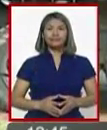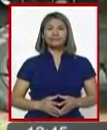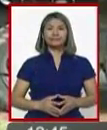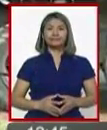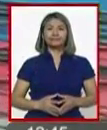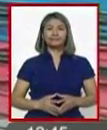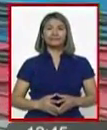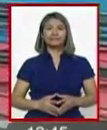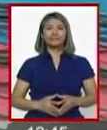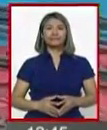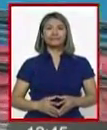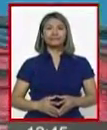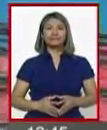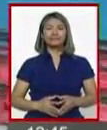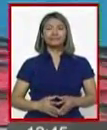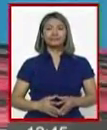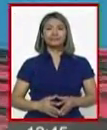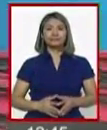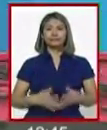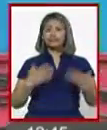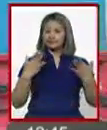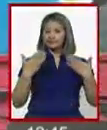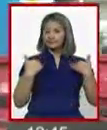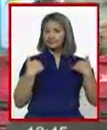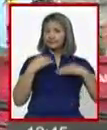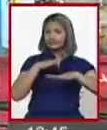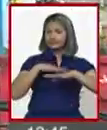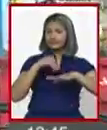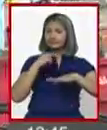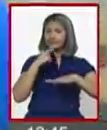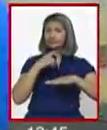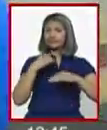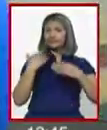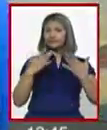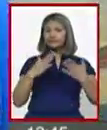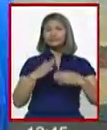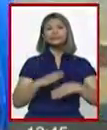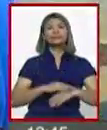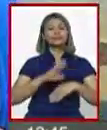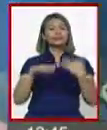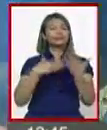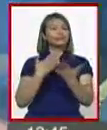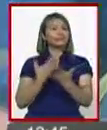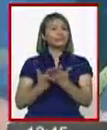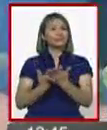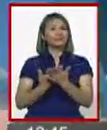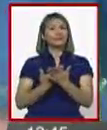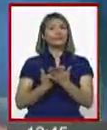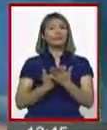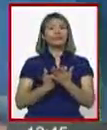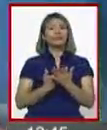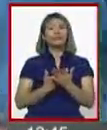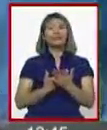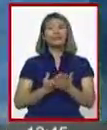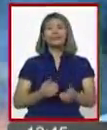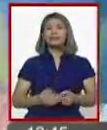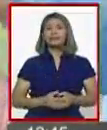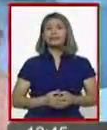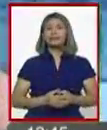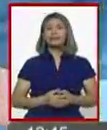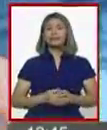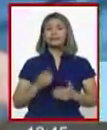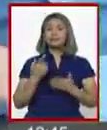cayendo. Ahora, ¿y eso tomó todas las previsiones, el llamado de las compañías? Sí, ya se llamó todo ya. Es por eso, no tiene